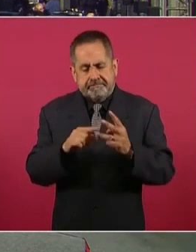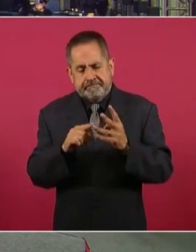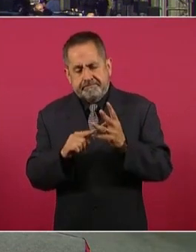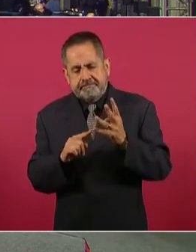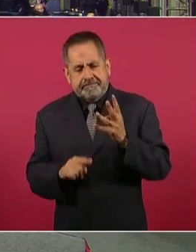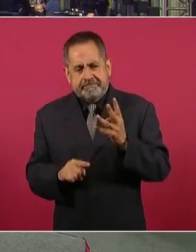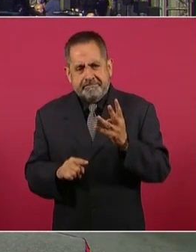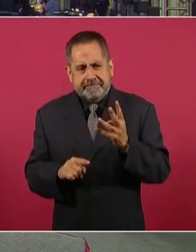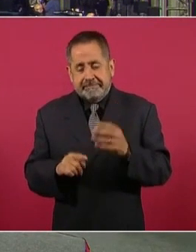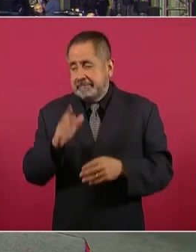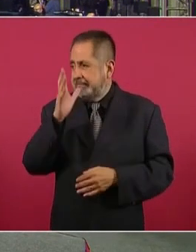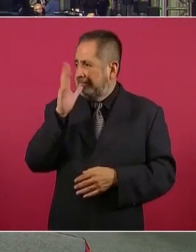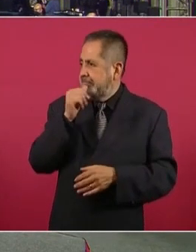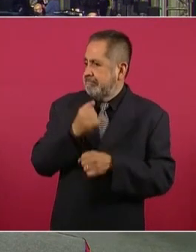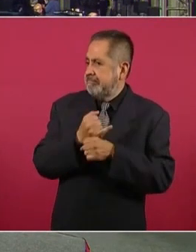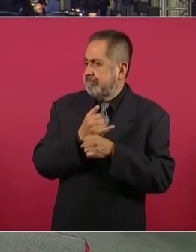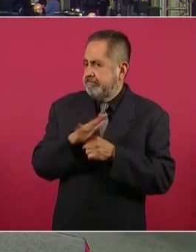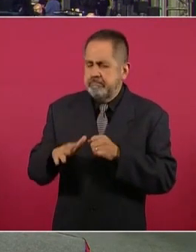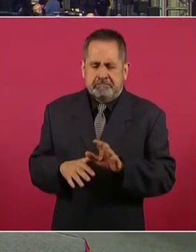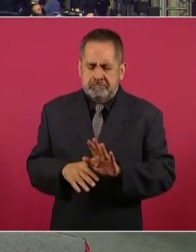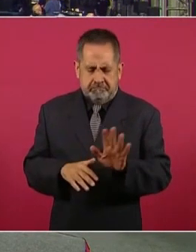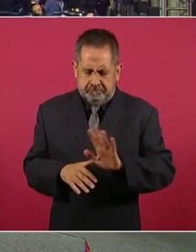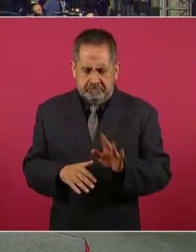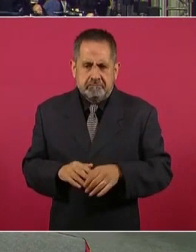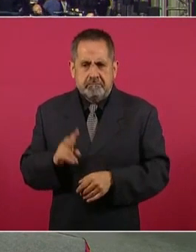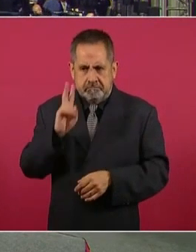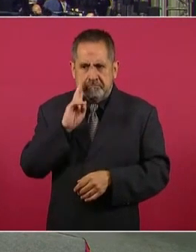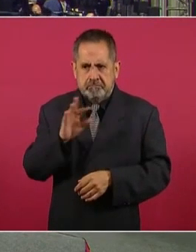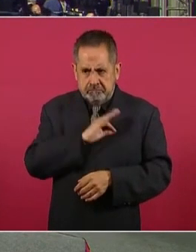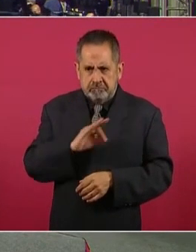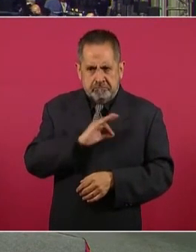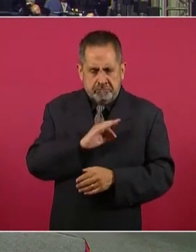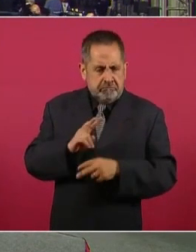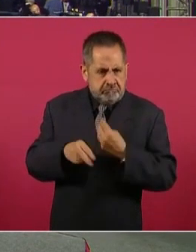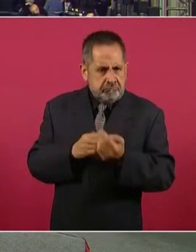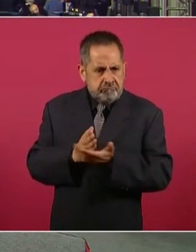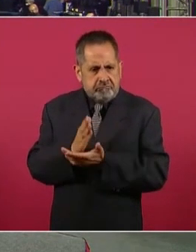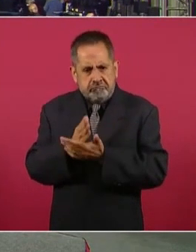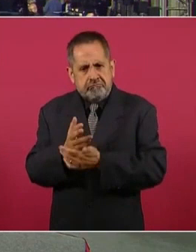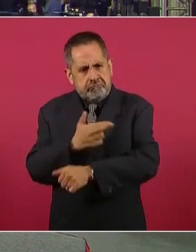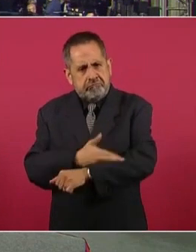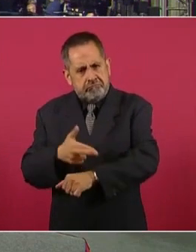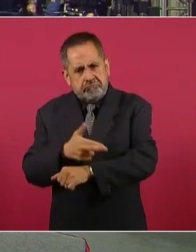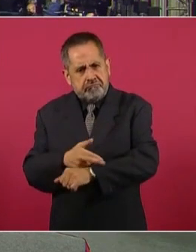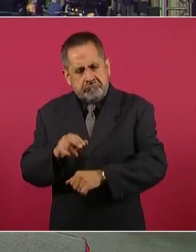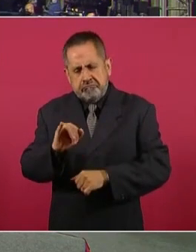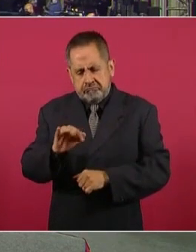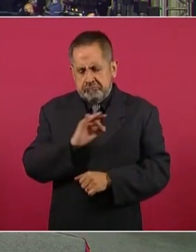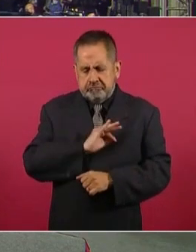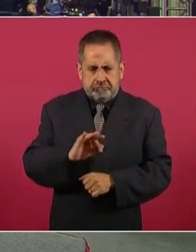nada imposible o estructural o un problema más